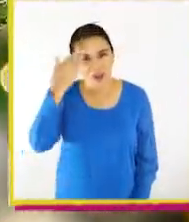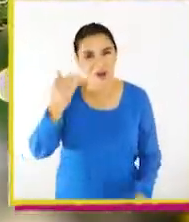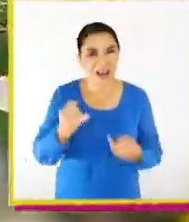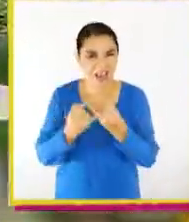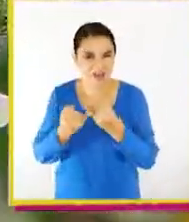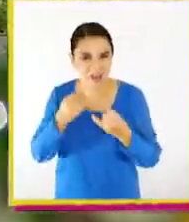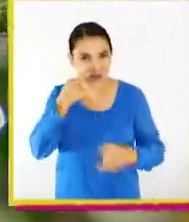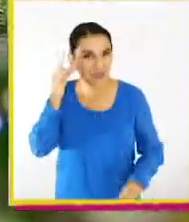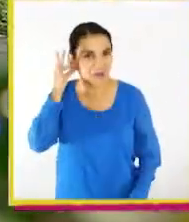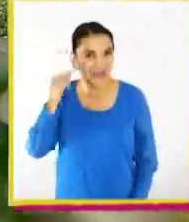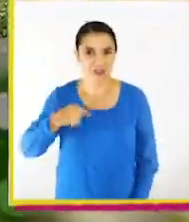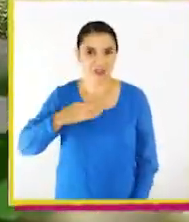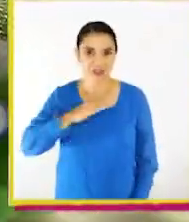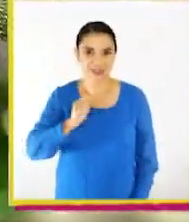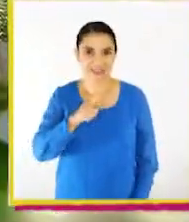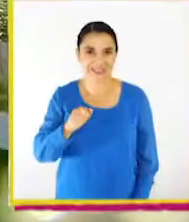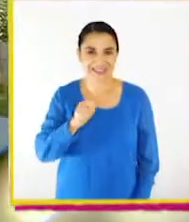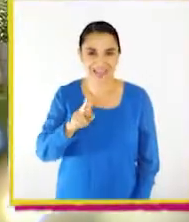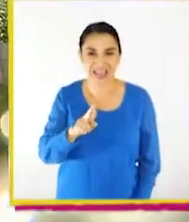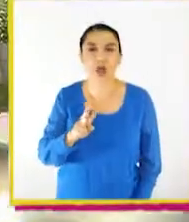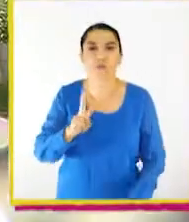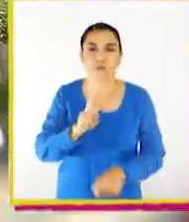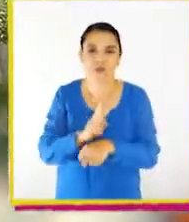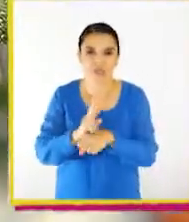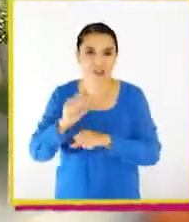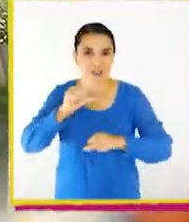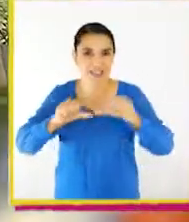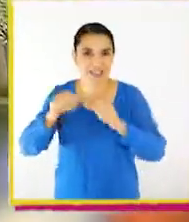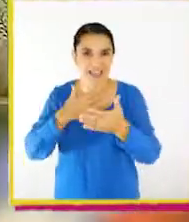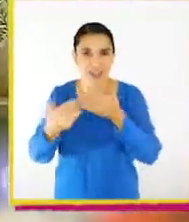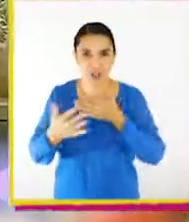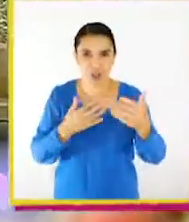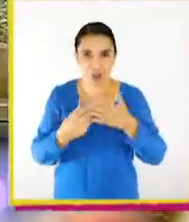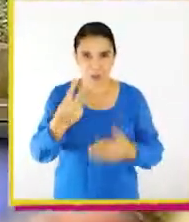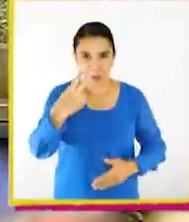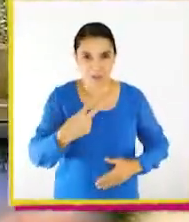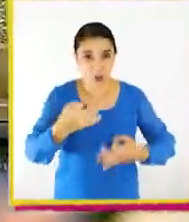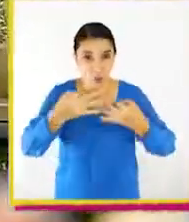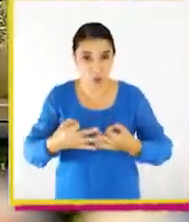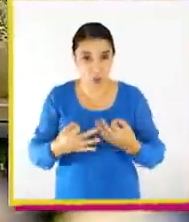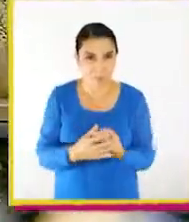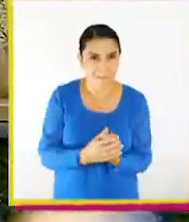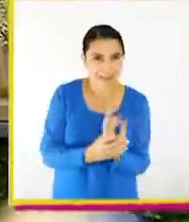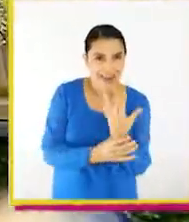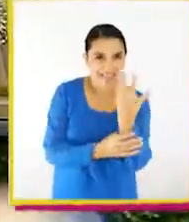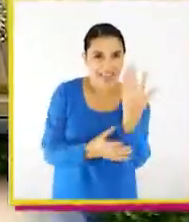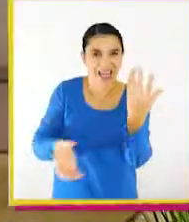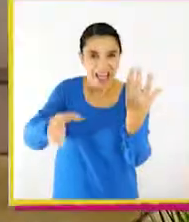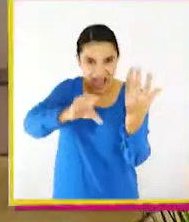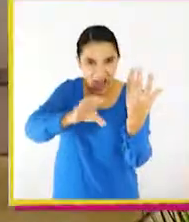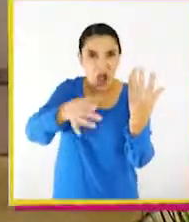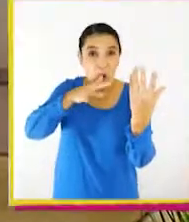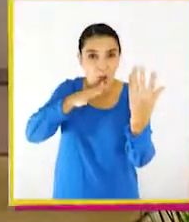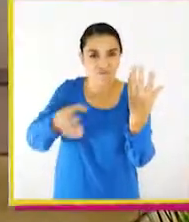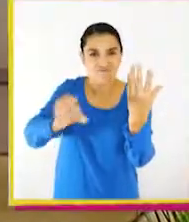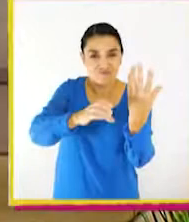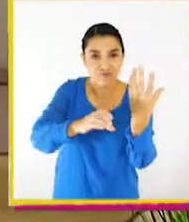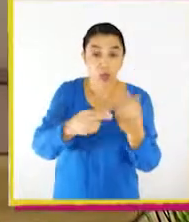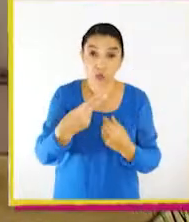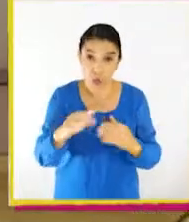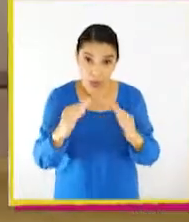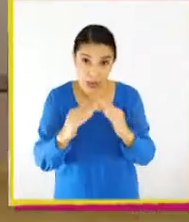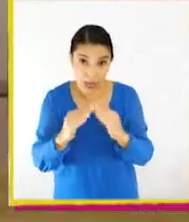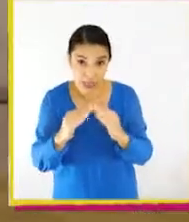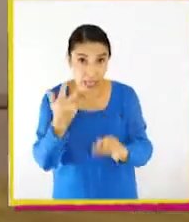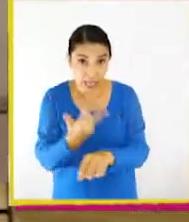Hola amigos y amigas, soy César, su profesor de Ciencias Naturales. Me pillaron justo echándole agüita a las plantas. ¿Hay plantas en su